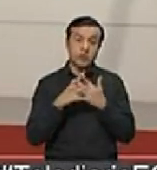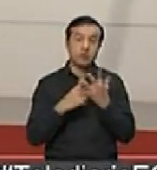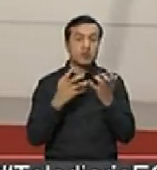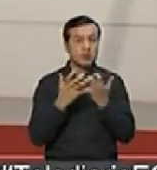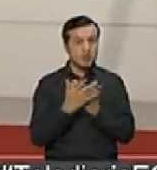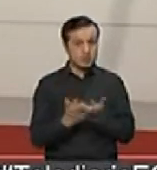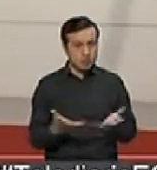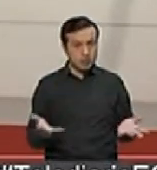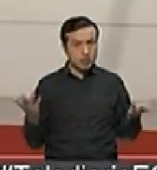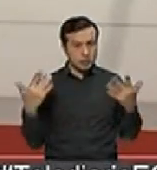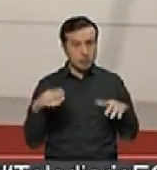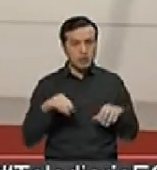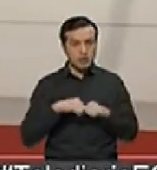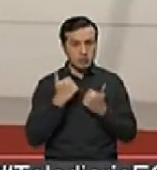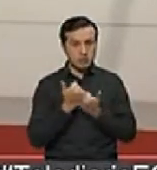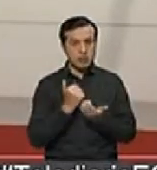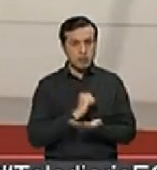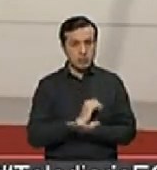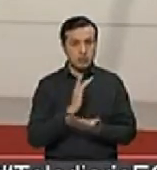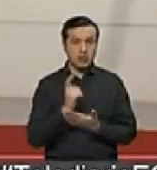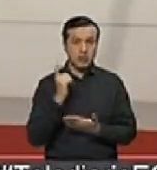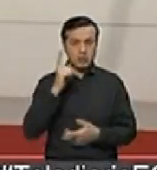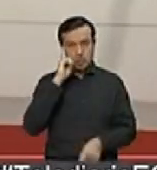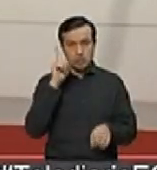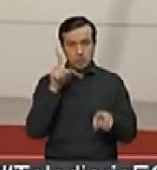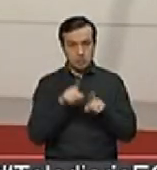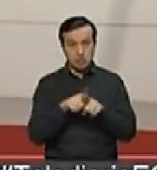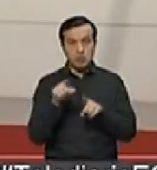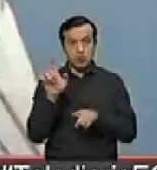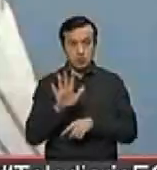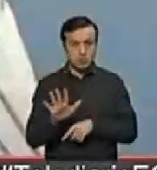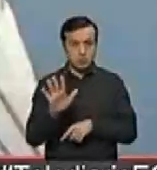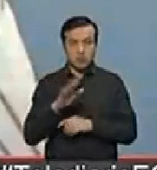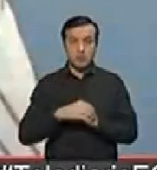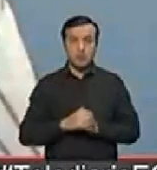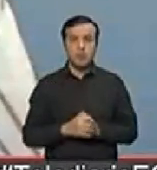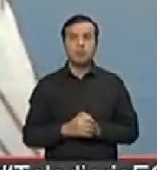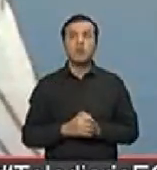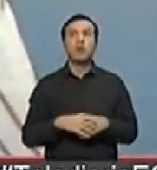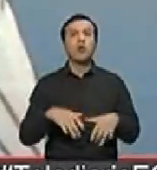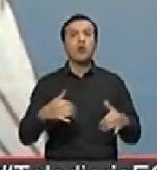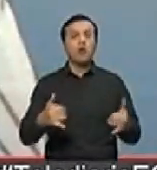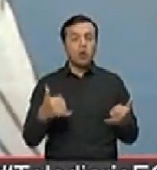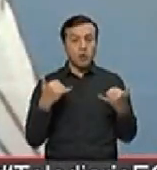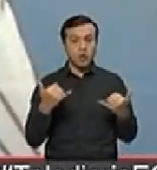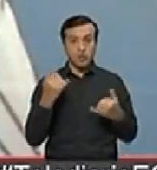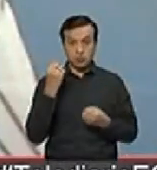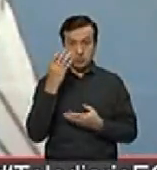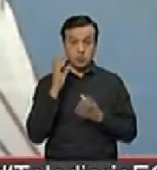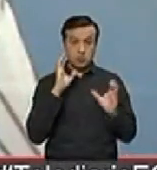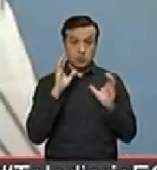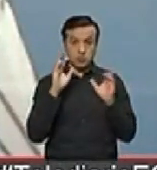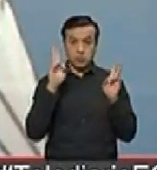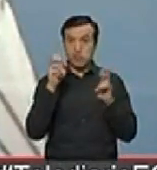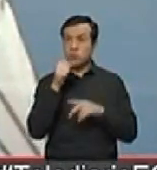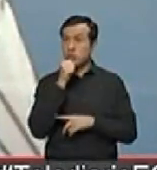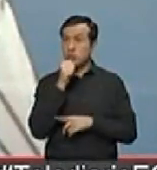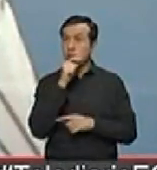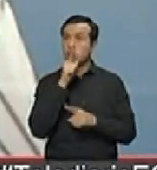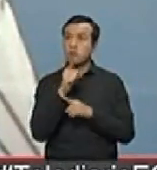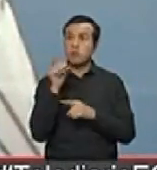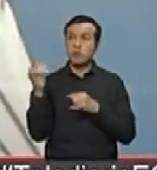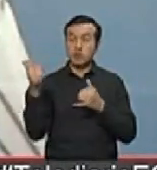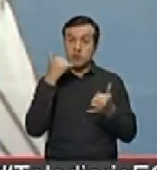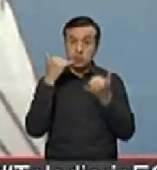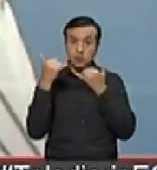yo creo que la Asamblea va a estar en concordancia con lo que el pueblo necesita. Ministro, en este momento que usted está con nosotros en la entrevista, estamos recibiendo